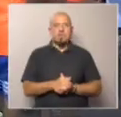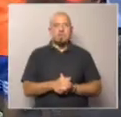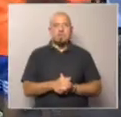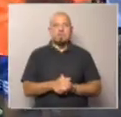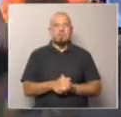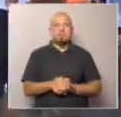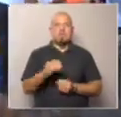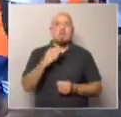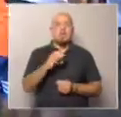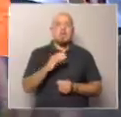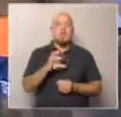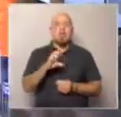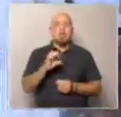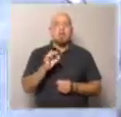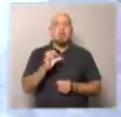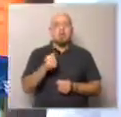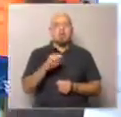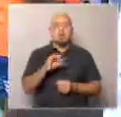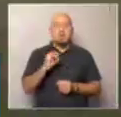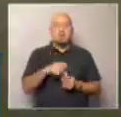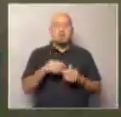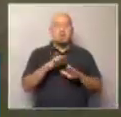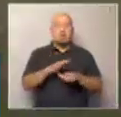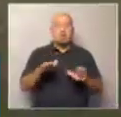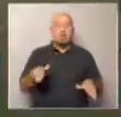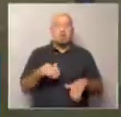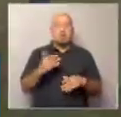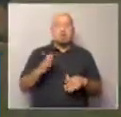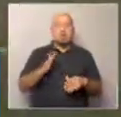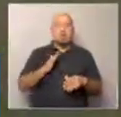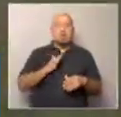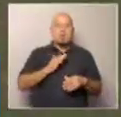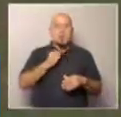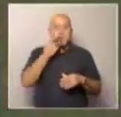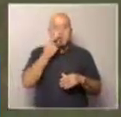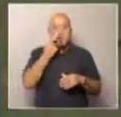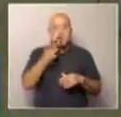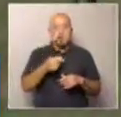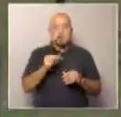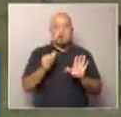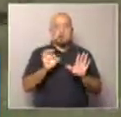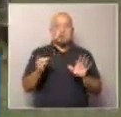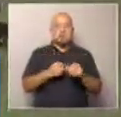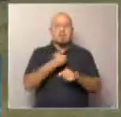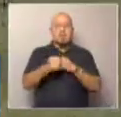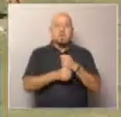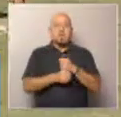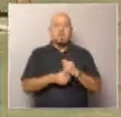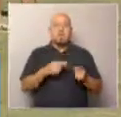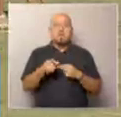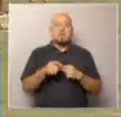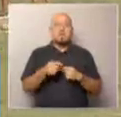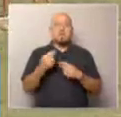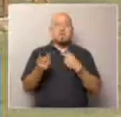El Club Rosario trabaja con niños, niñas y jóvenes, conformando planteles femeninos y masculinos desde hace 60 años. En ese marco, los vecinos